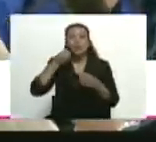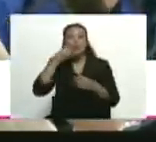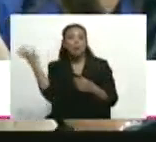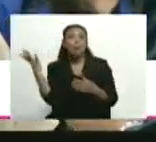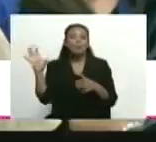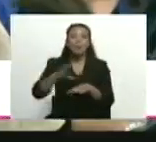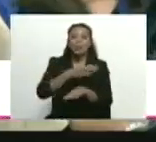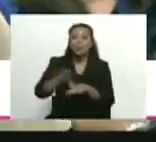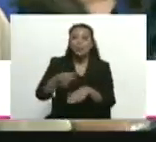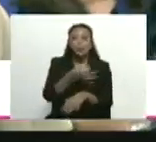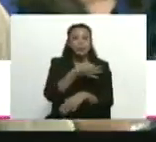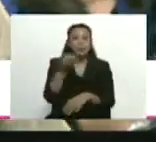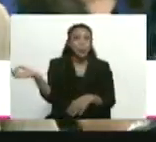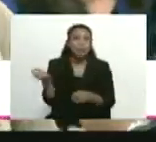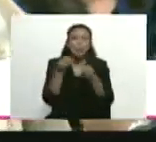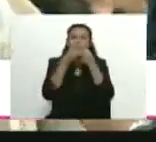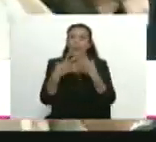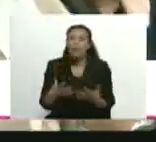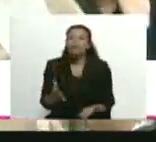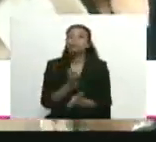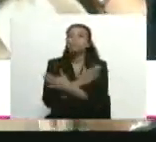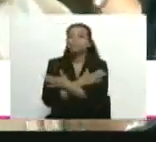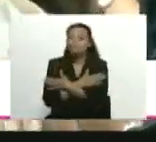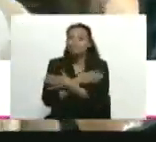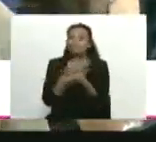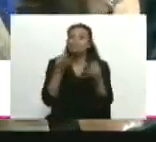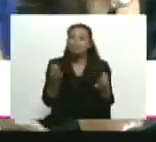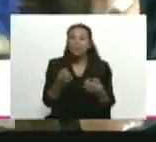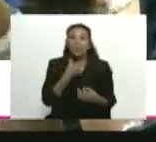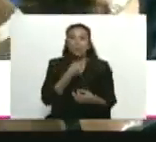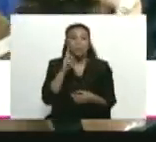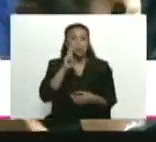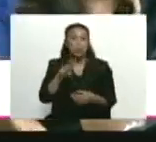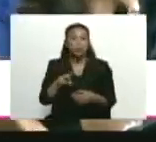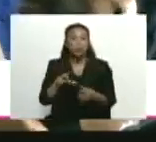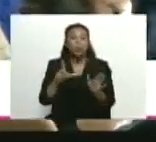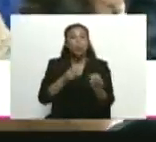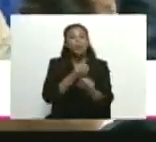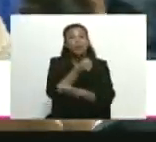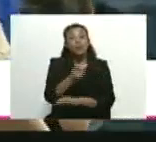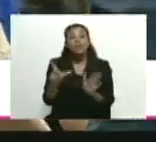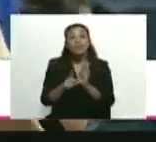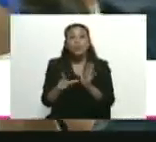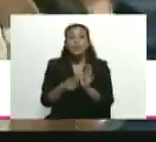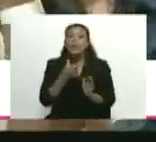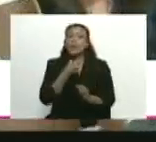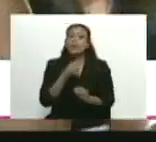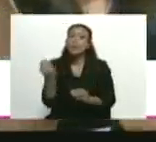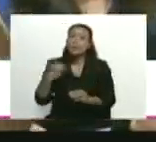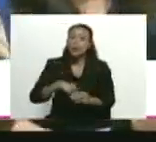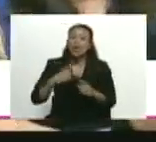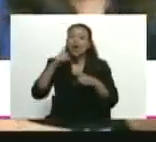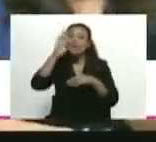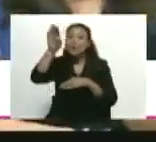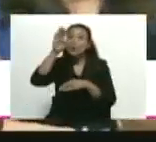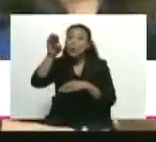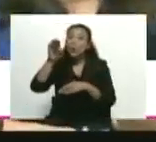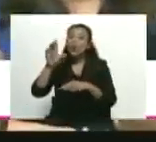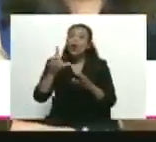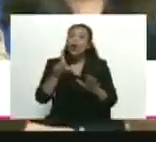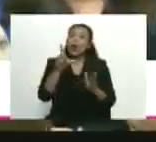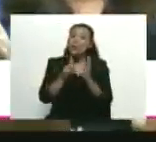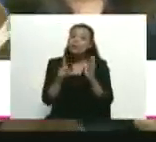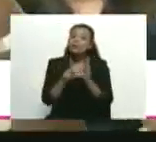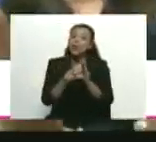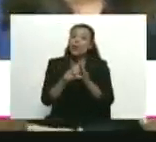y estuvo súper buena. O sea, a mí como bachiller, me gustaría que los futuros bachilleres que